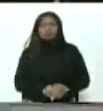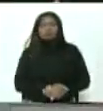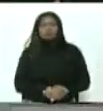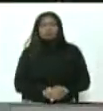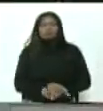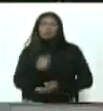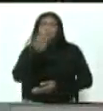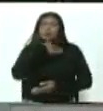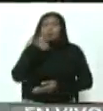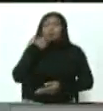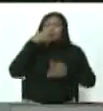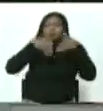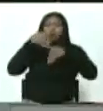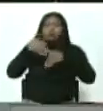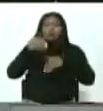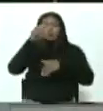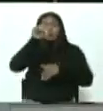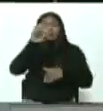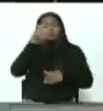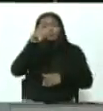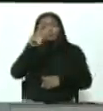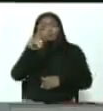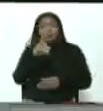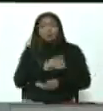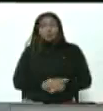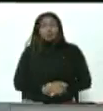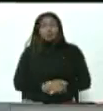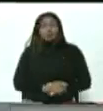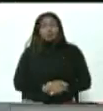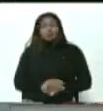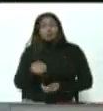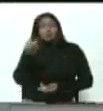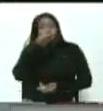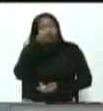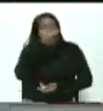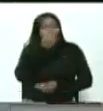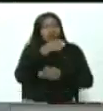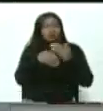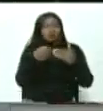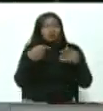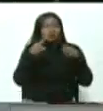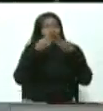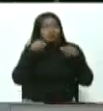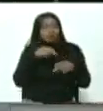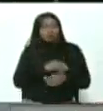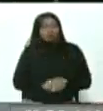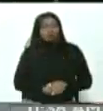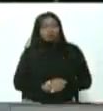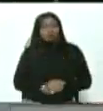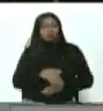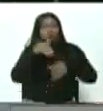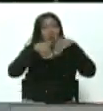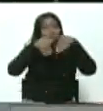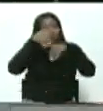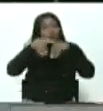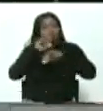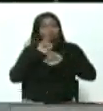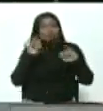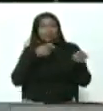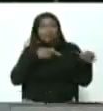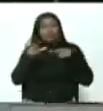Si usted quiere votar por el MEC, busca el MEC, pácata. Votar,